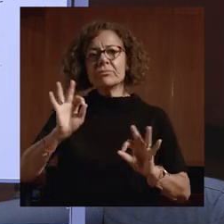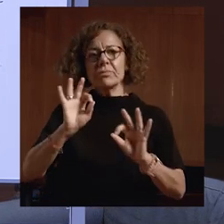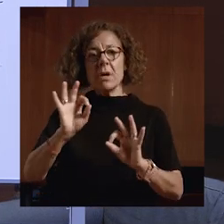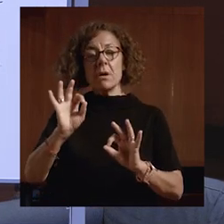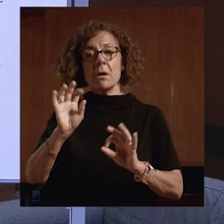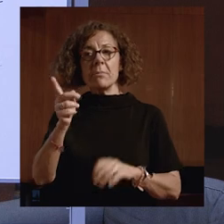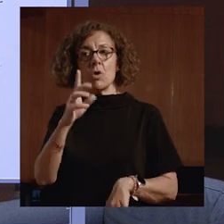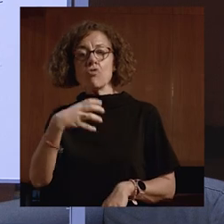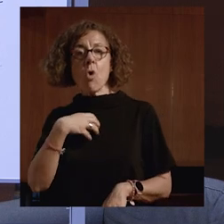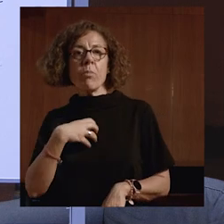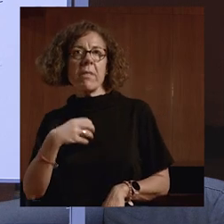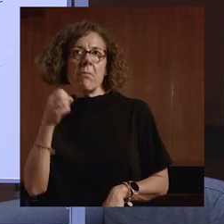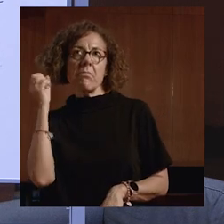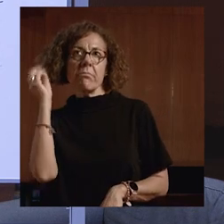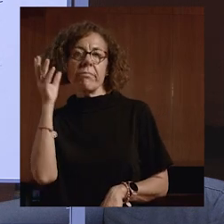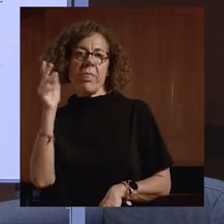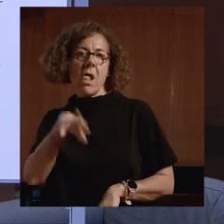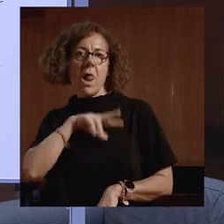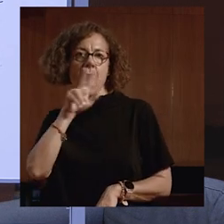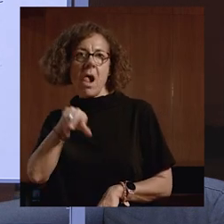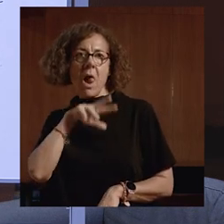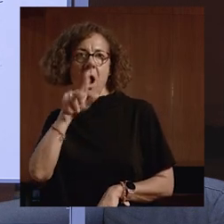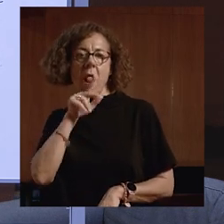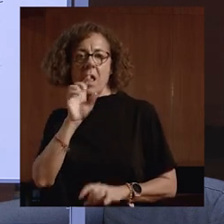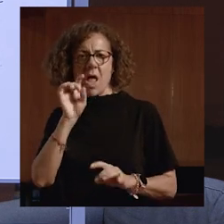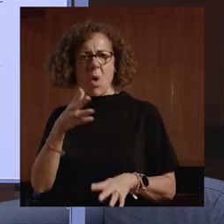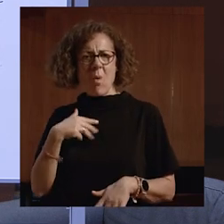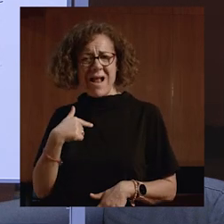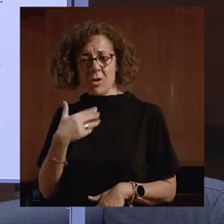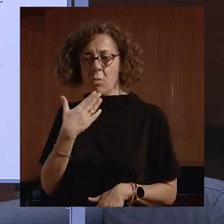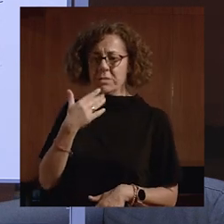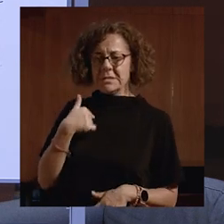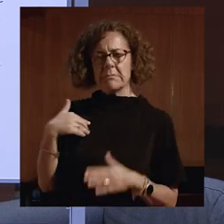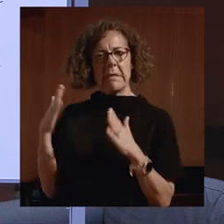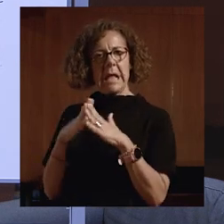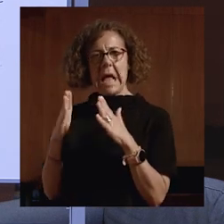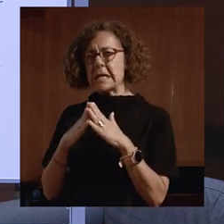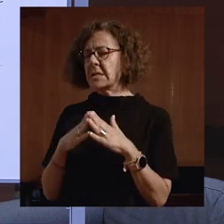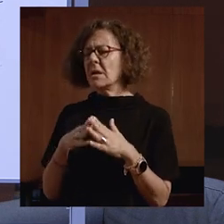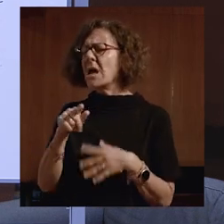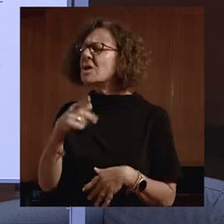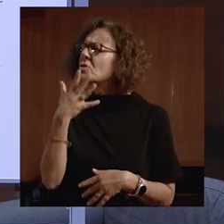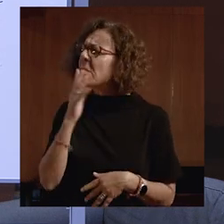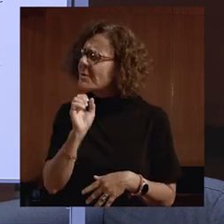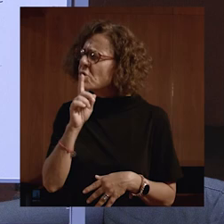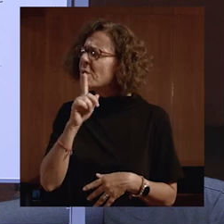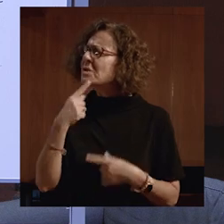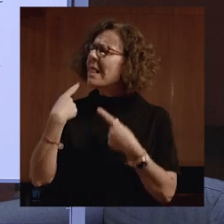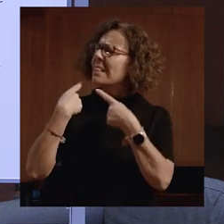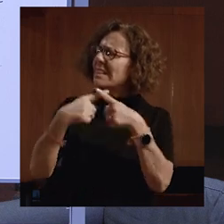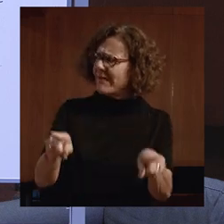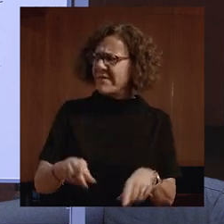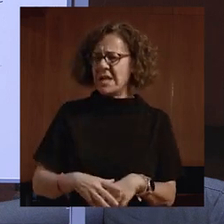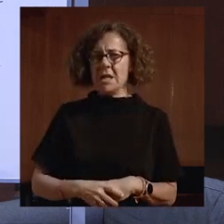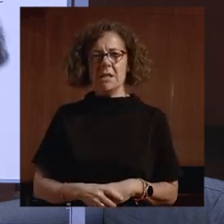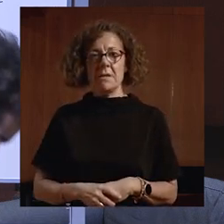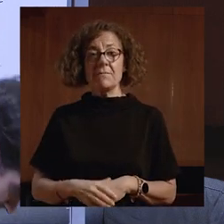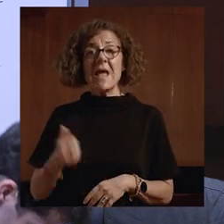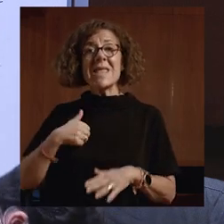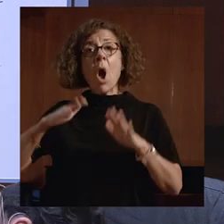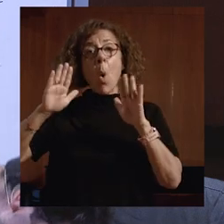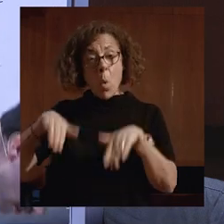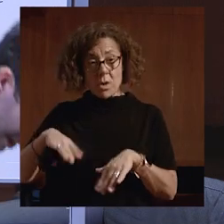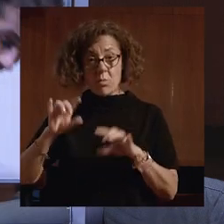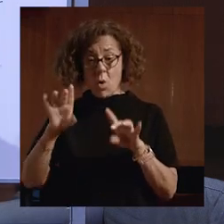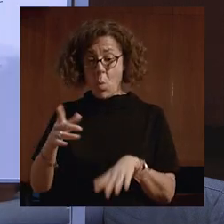ser una cháchara de sobremesa en el salón de mi casa. Que es maravilloso eso. Pero eso es otro tipo de rito. Y por último, igual